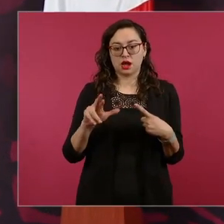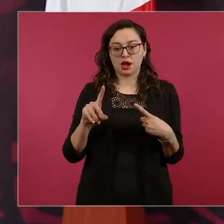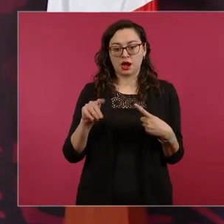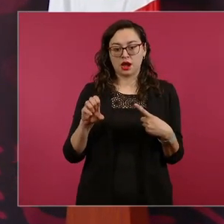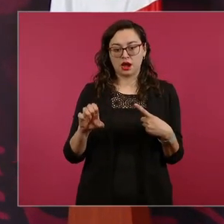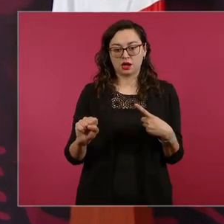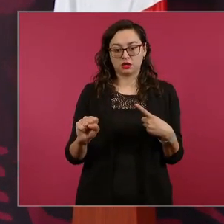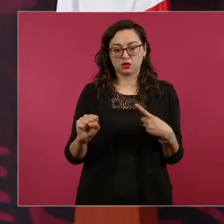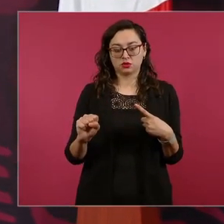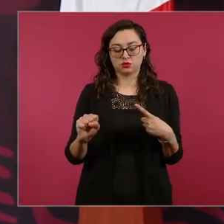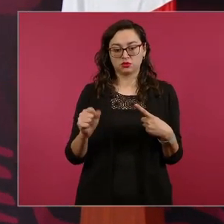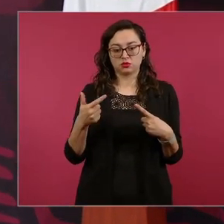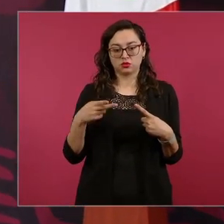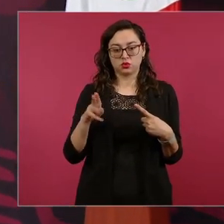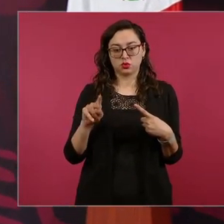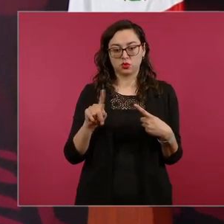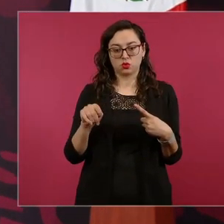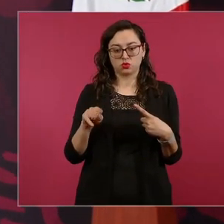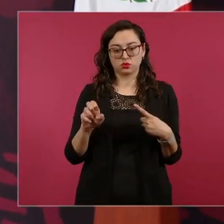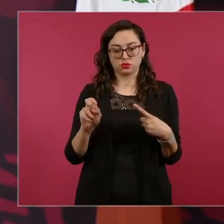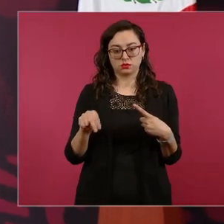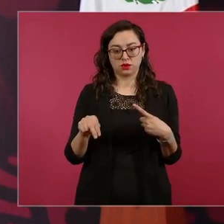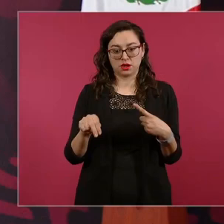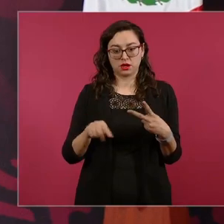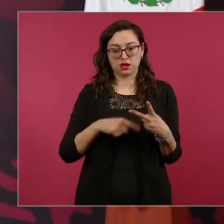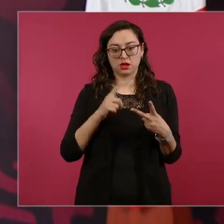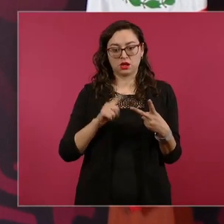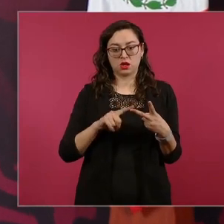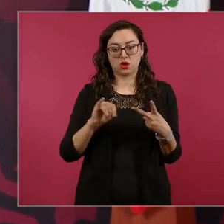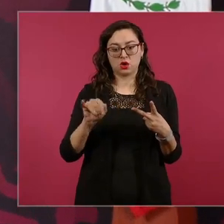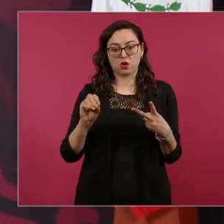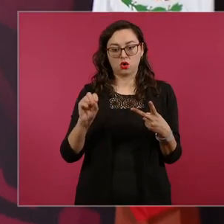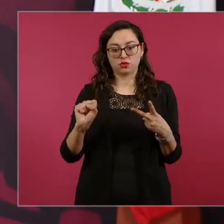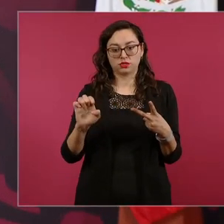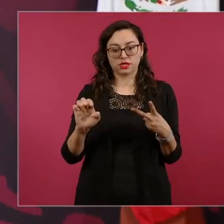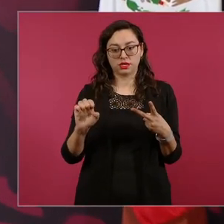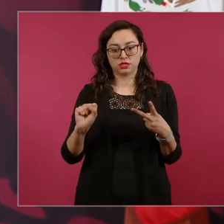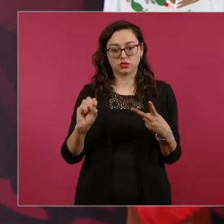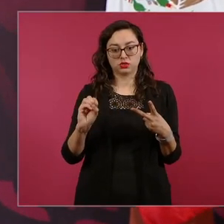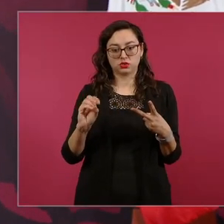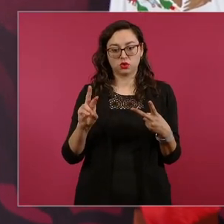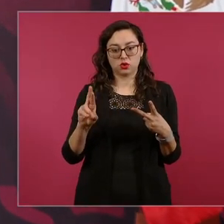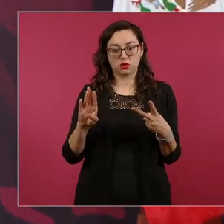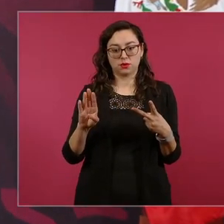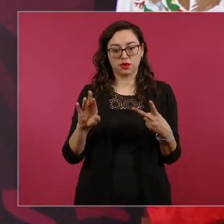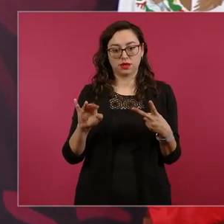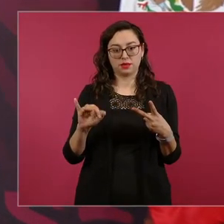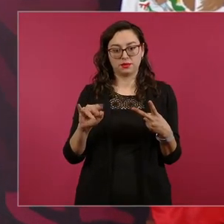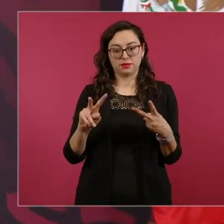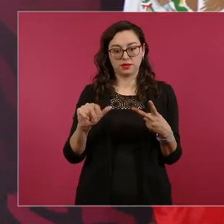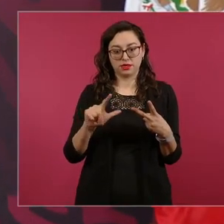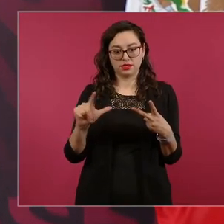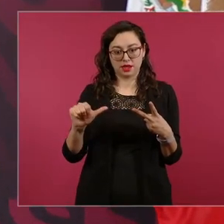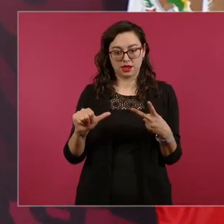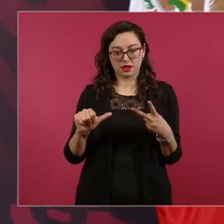y José Sobrevilla. Y luego empezamos.